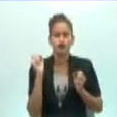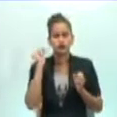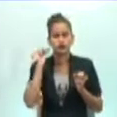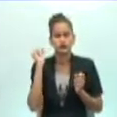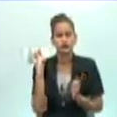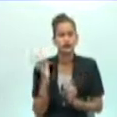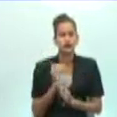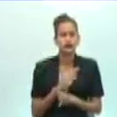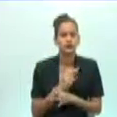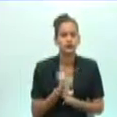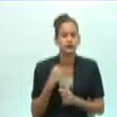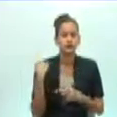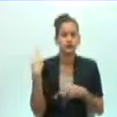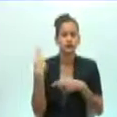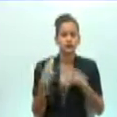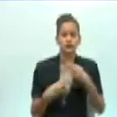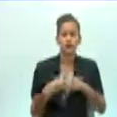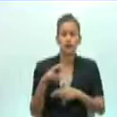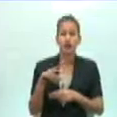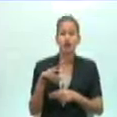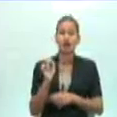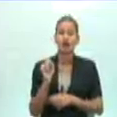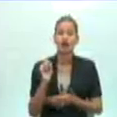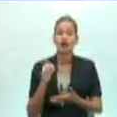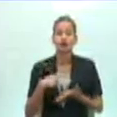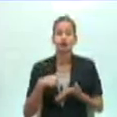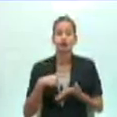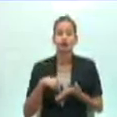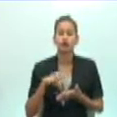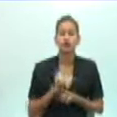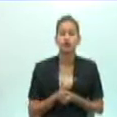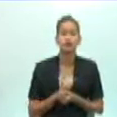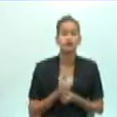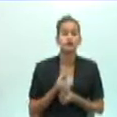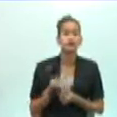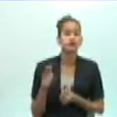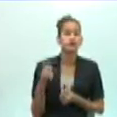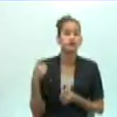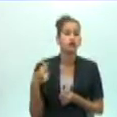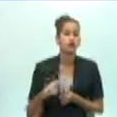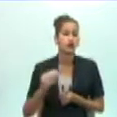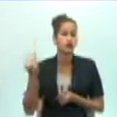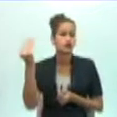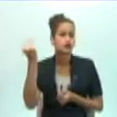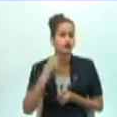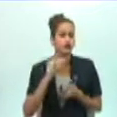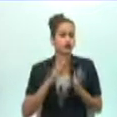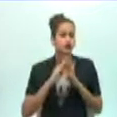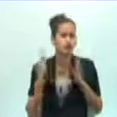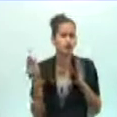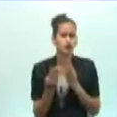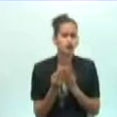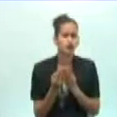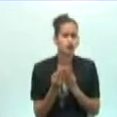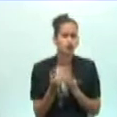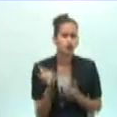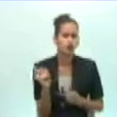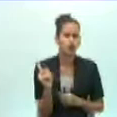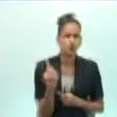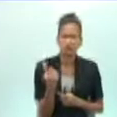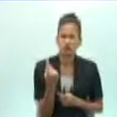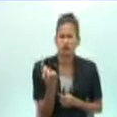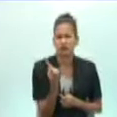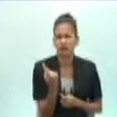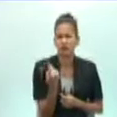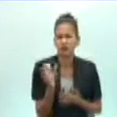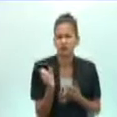nos hacen en la nueva ortografía, que debemos dominar todos, no solamente los escolares, sino también la familia